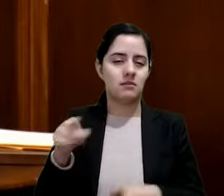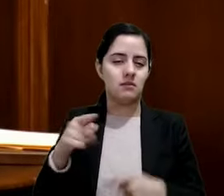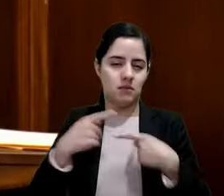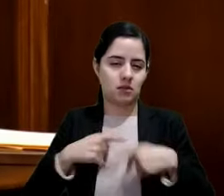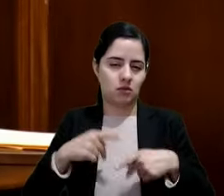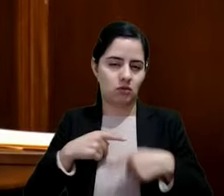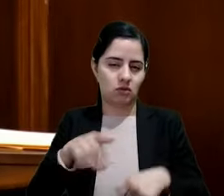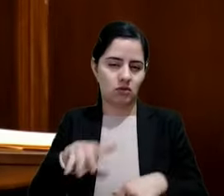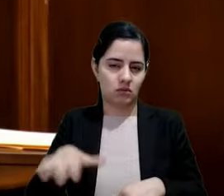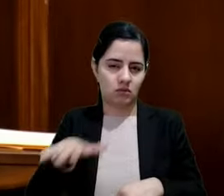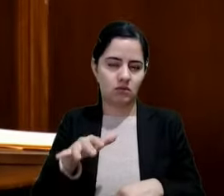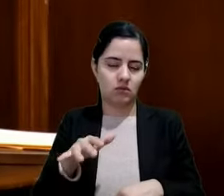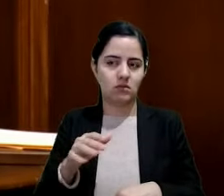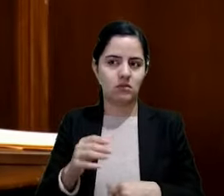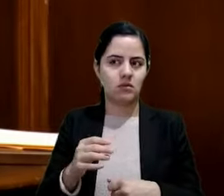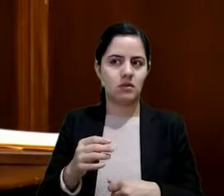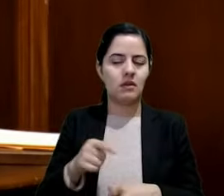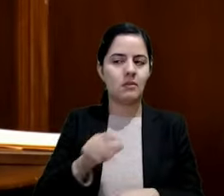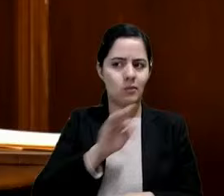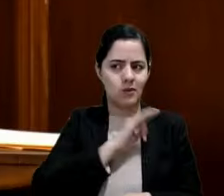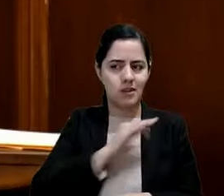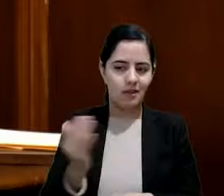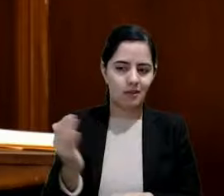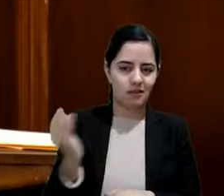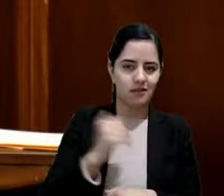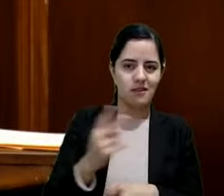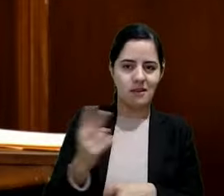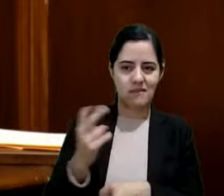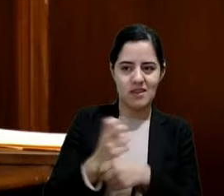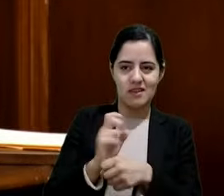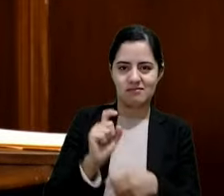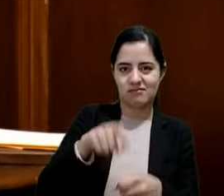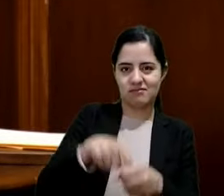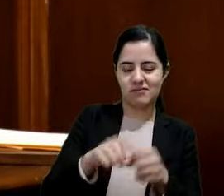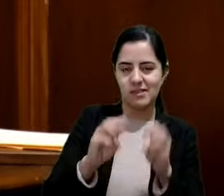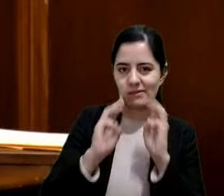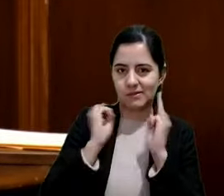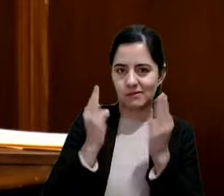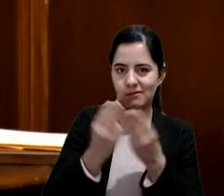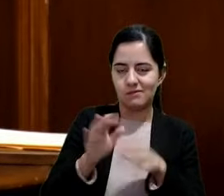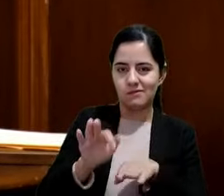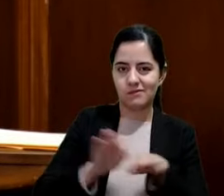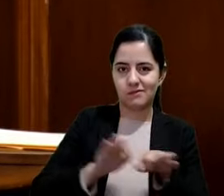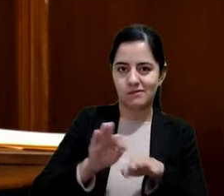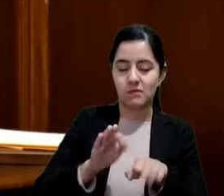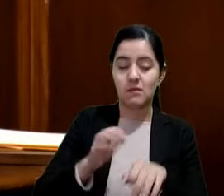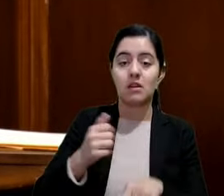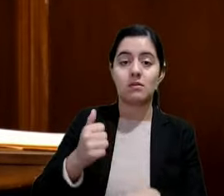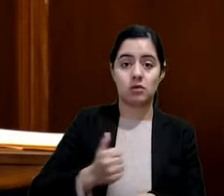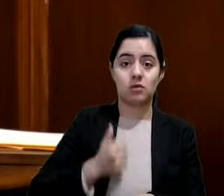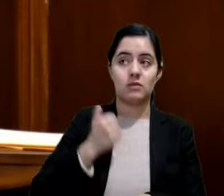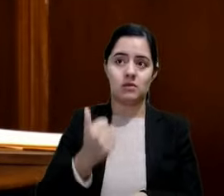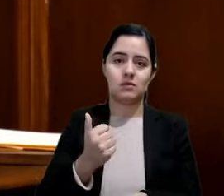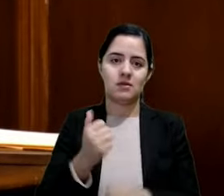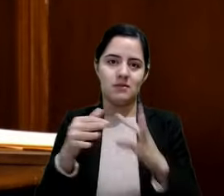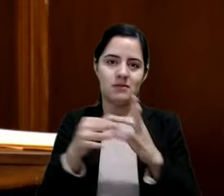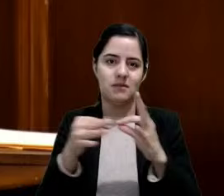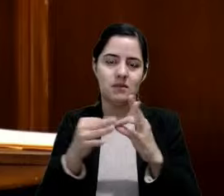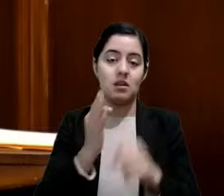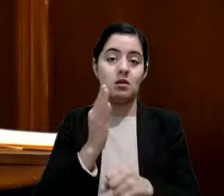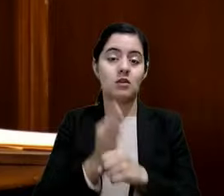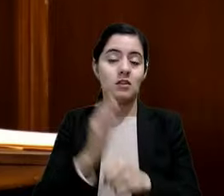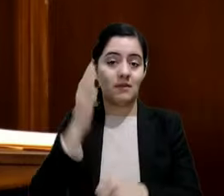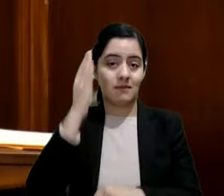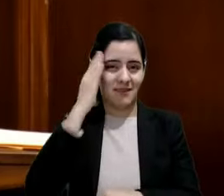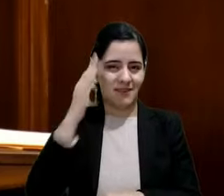ser reclutado por la delincuencia. Que aprovecho para decir que este gobierno encabezado por la maestra Delfina